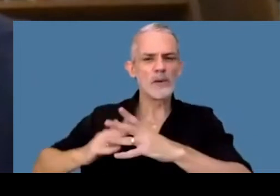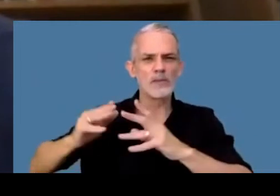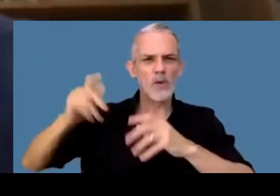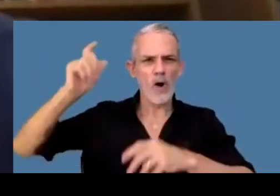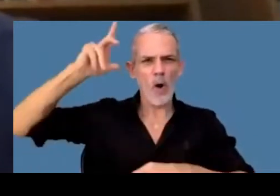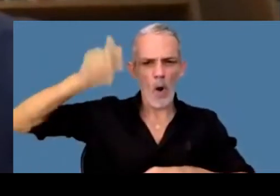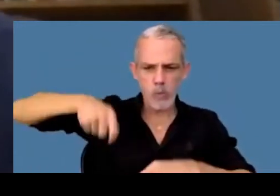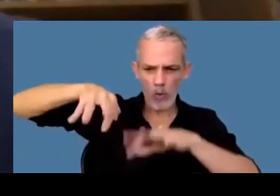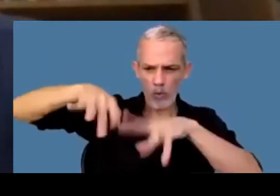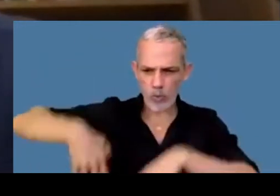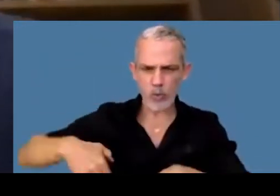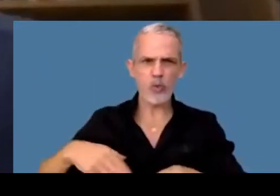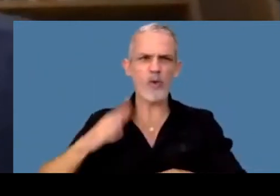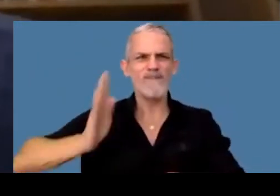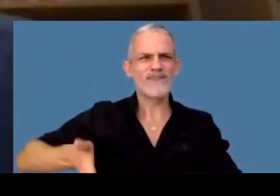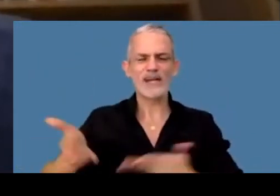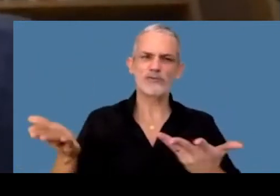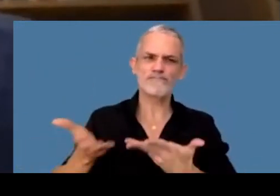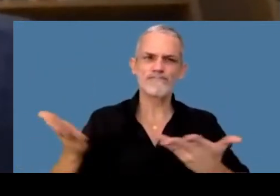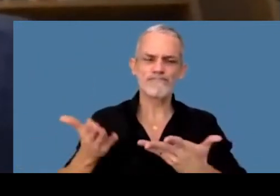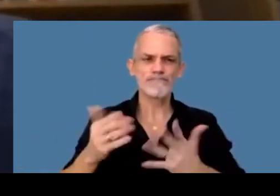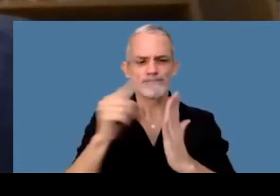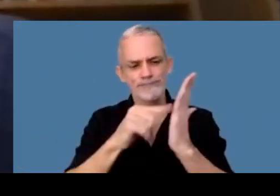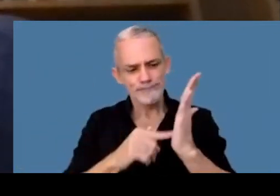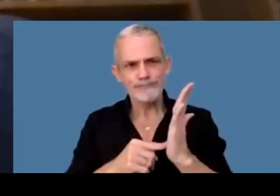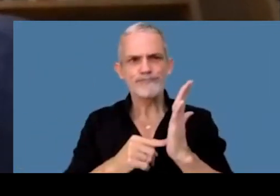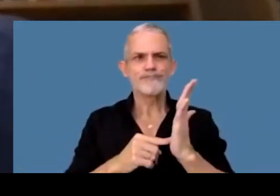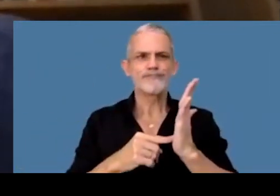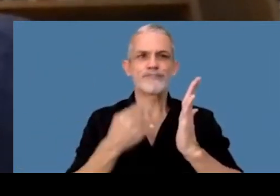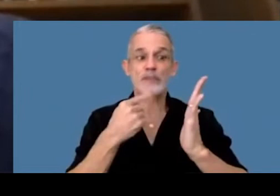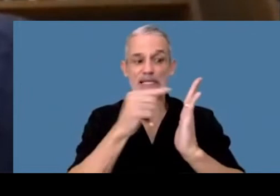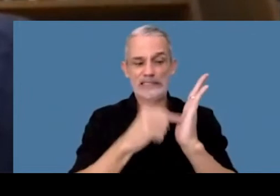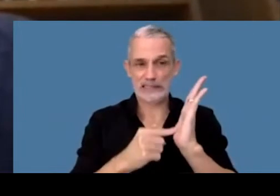fallos que toman ciertos parámetros